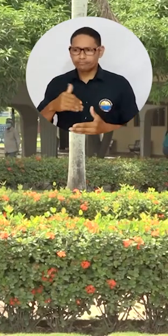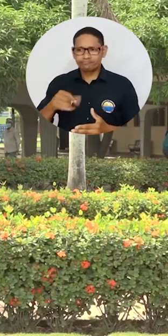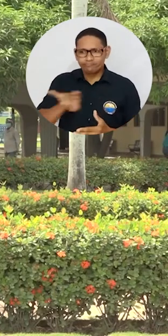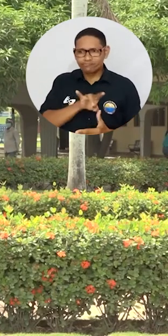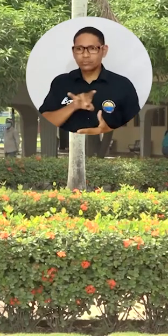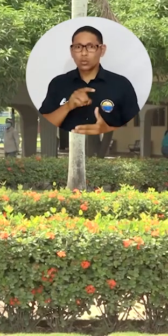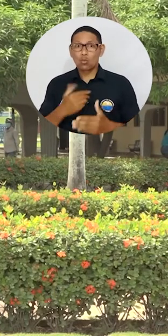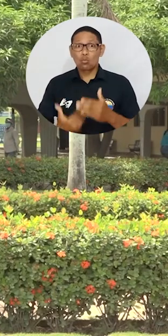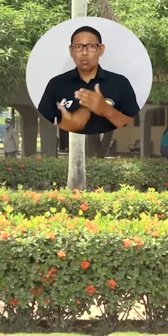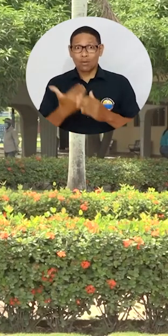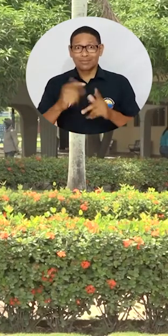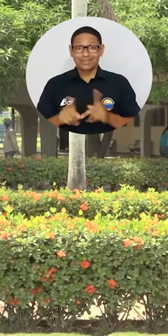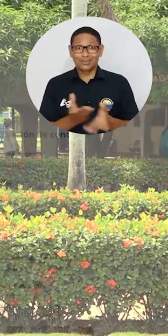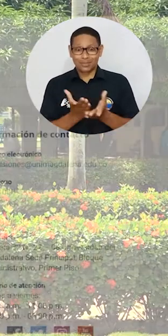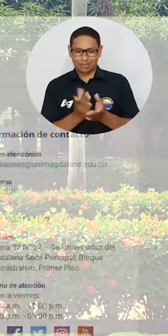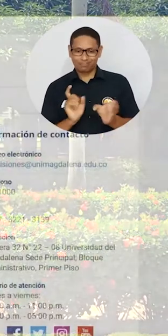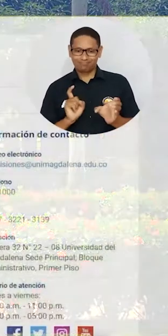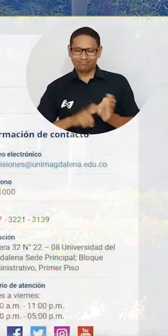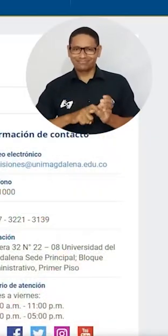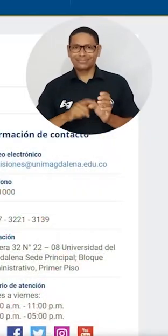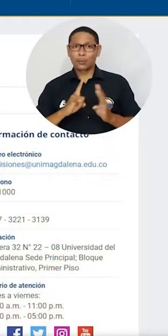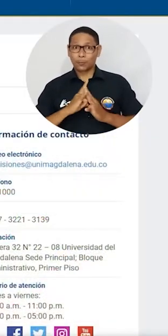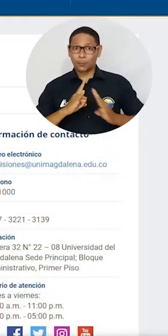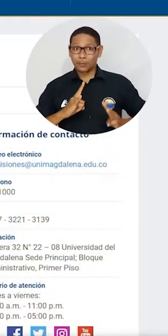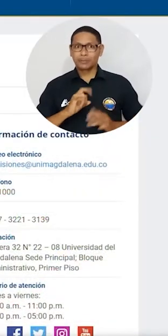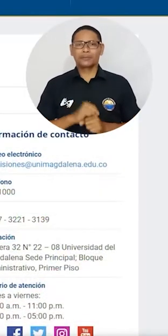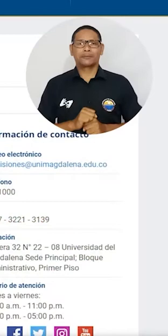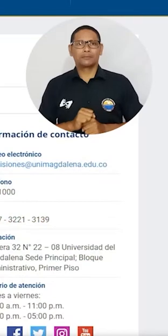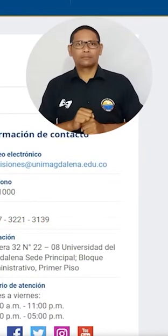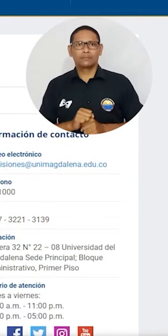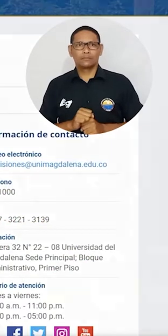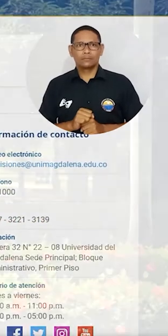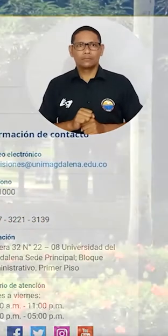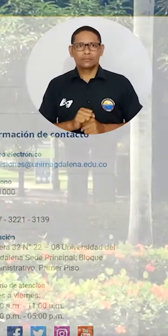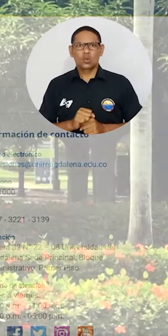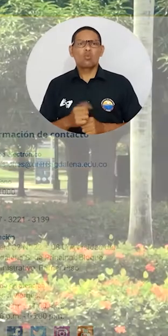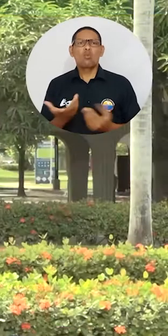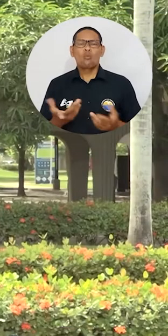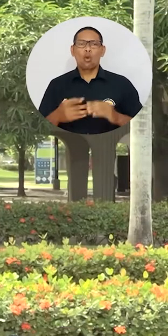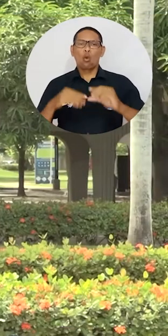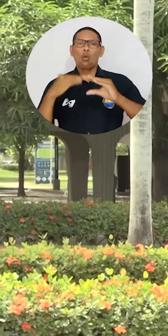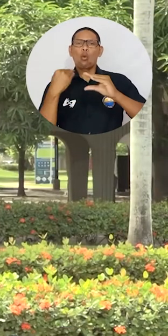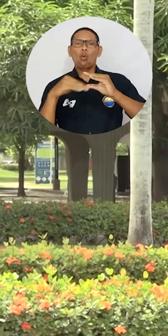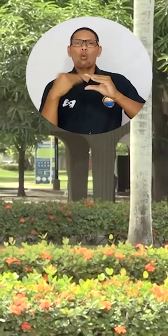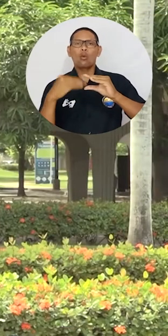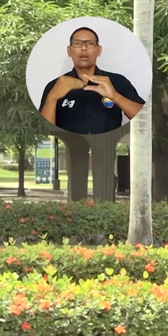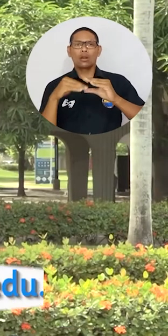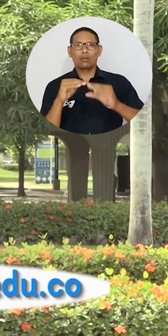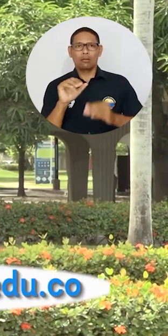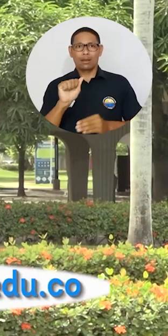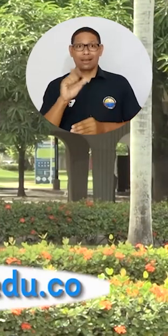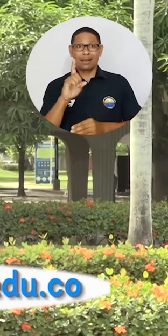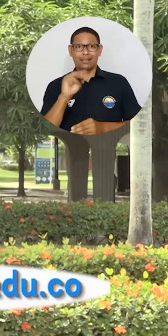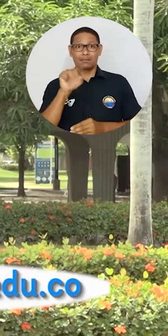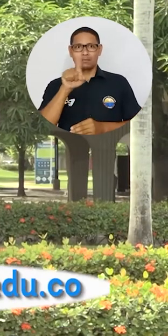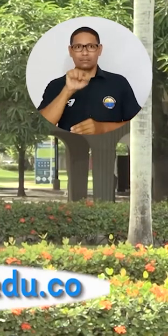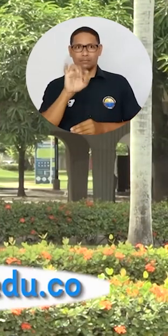y admisión de nuevos estudiantes para la universidad. Tenemos el correo electrónico que es